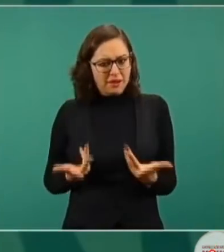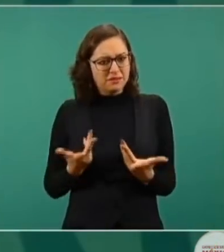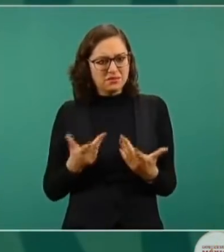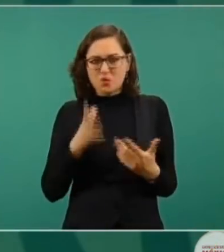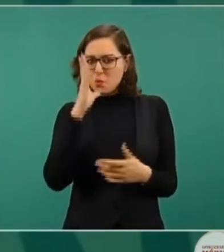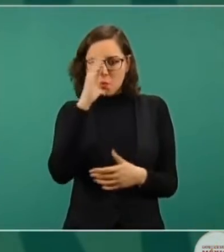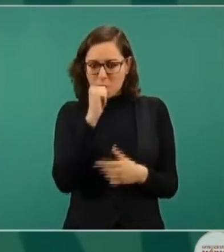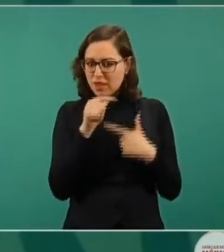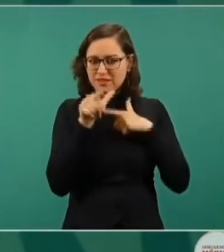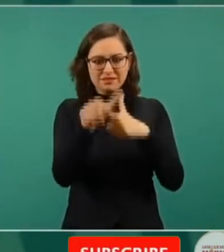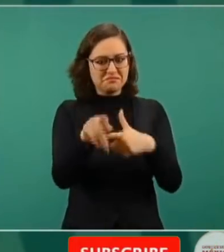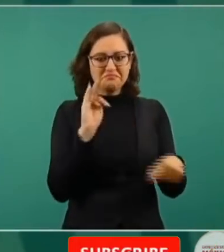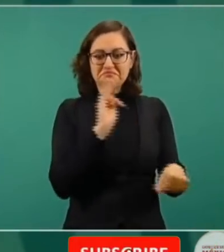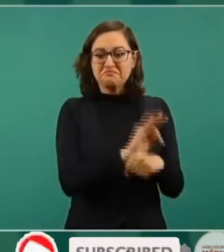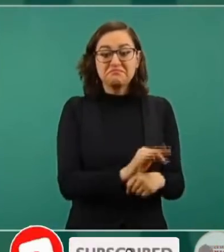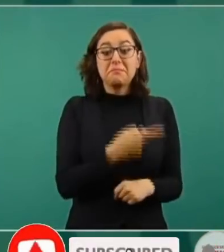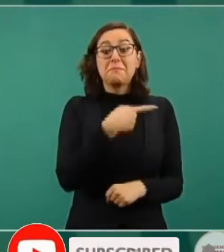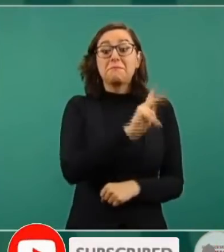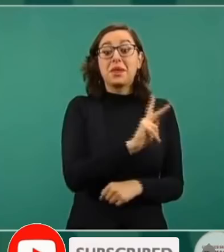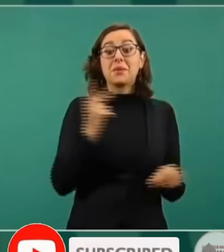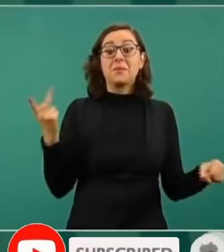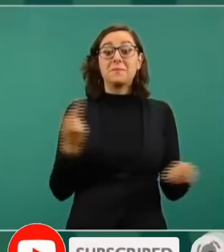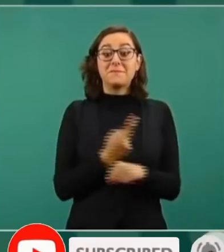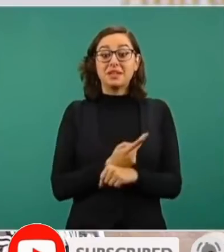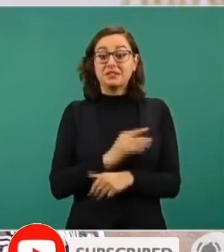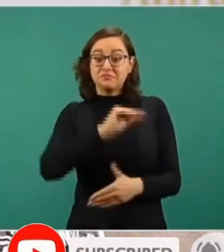inserción, ¿verdad?, sustentados en ese